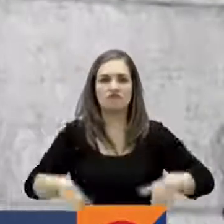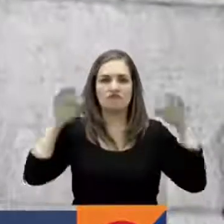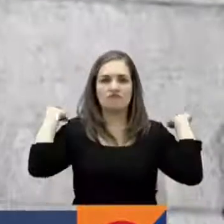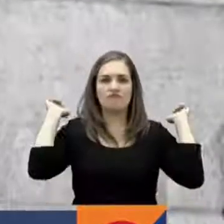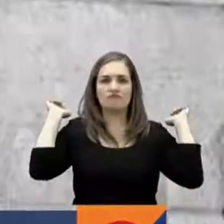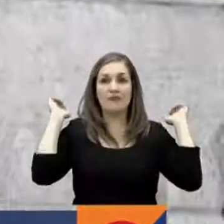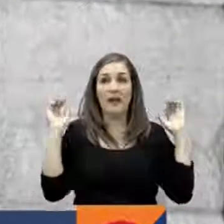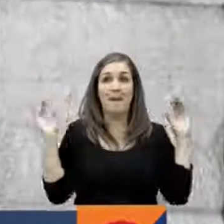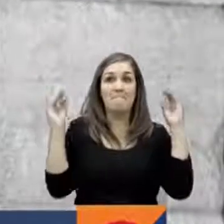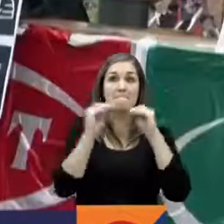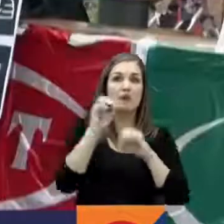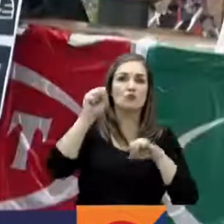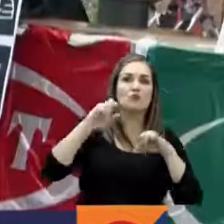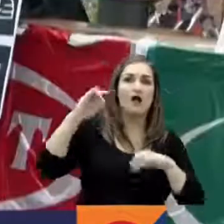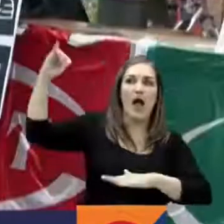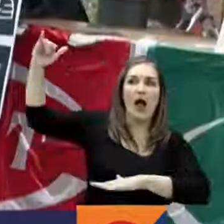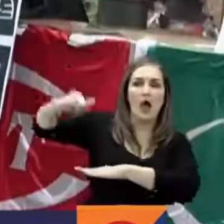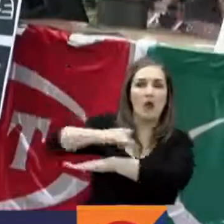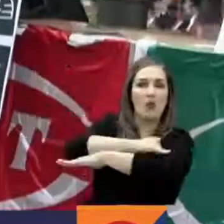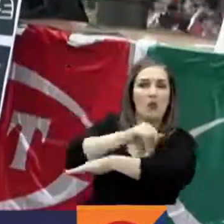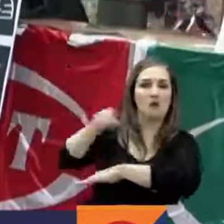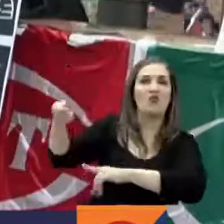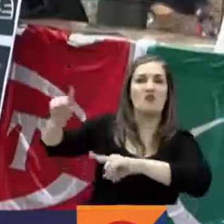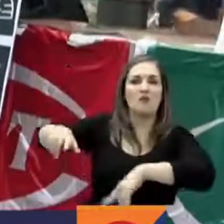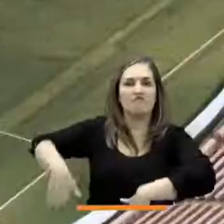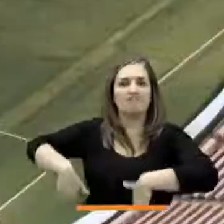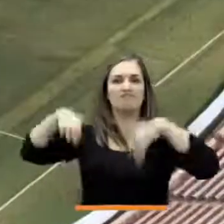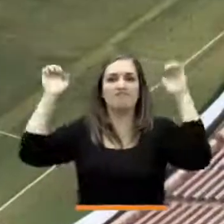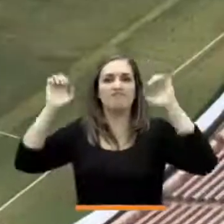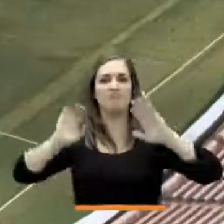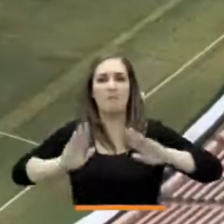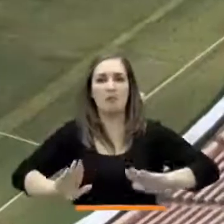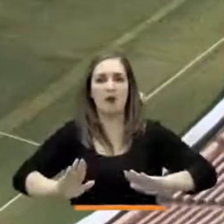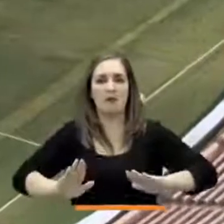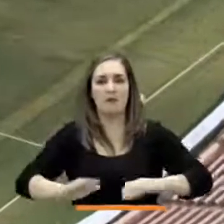del aeropuerto más concurrido de Gran Bretaña.